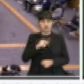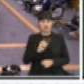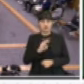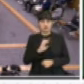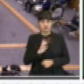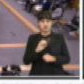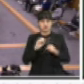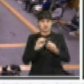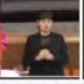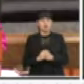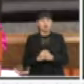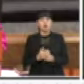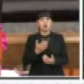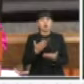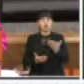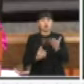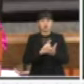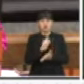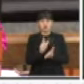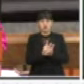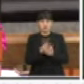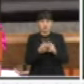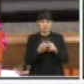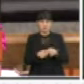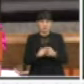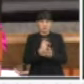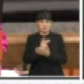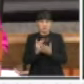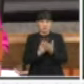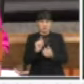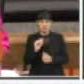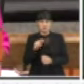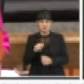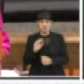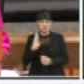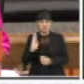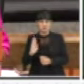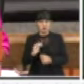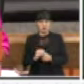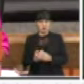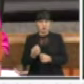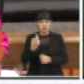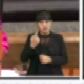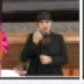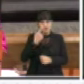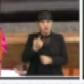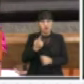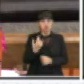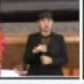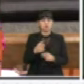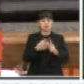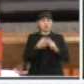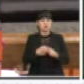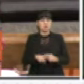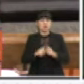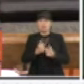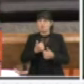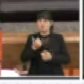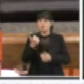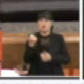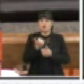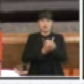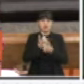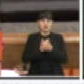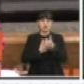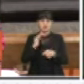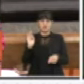Plan B está vigente Y el INE tenía que tomar algunas Decisiones El viernes pasado para arrancar la aplicación del